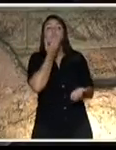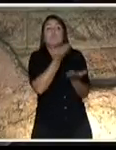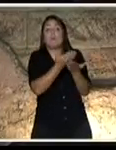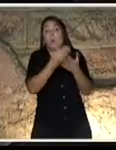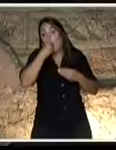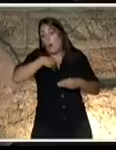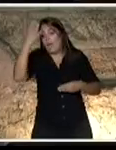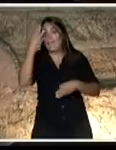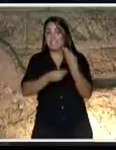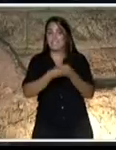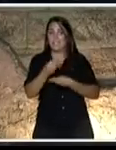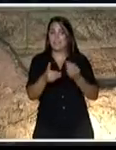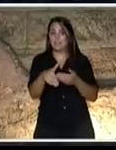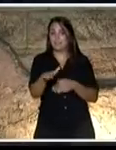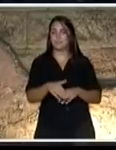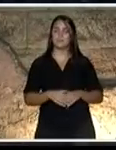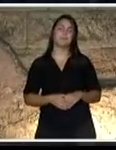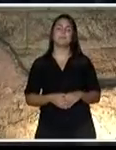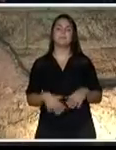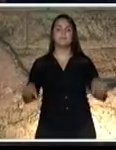haga.